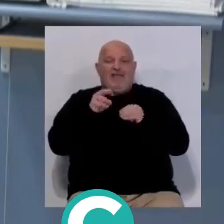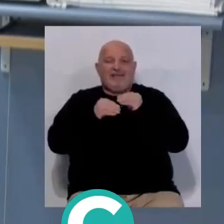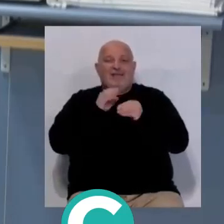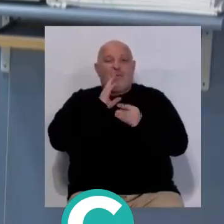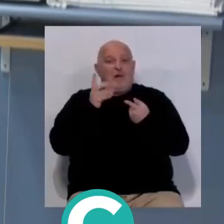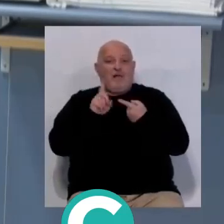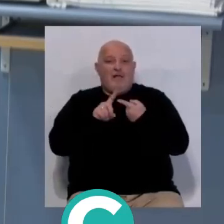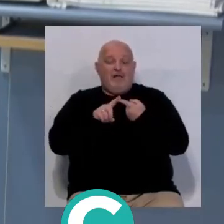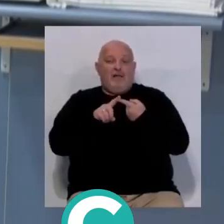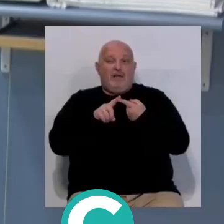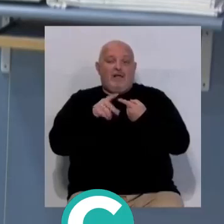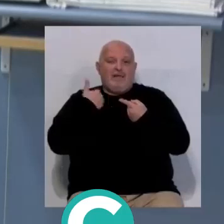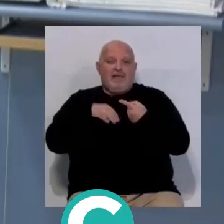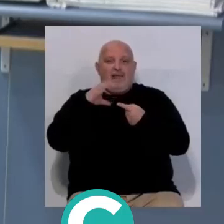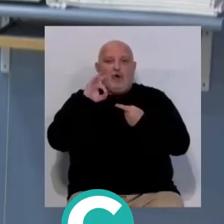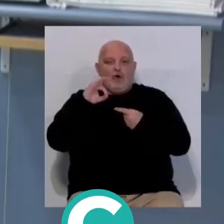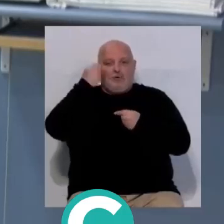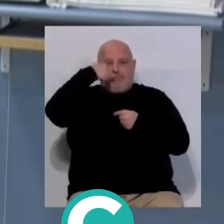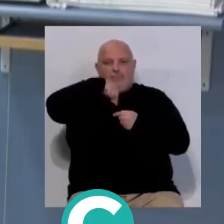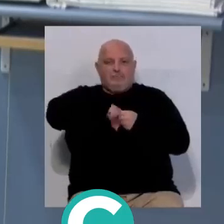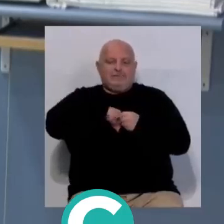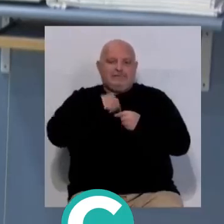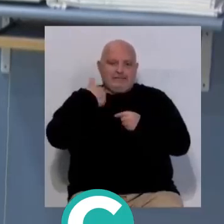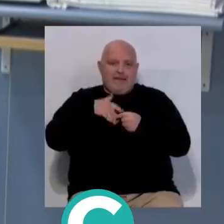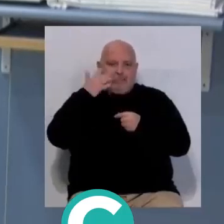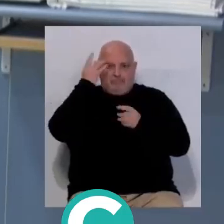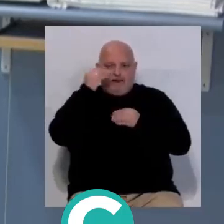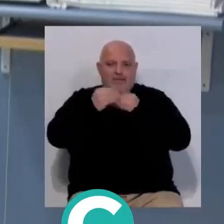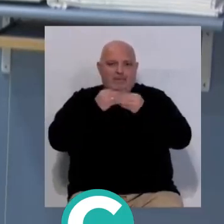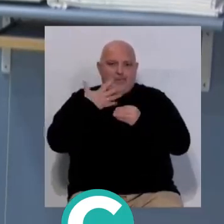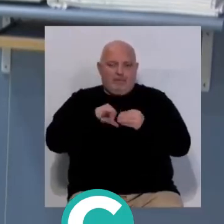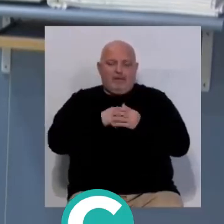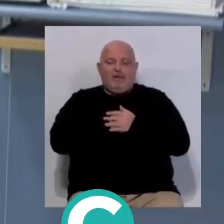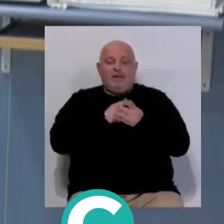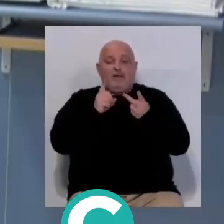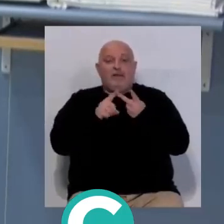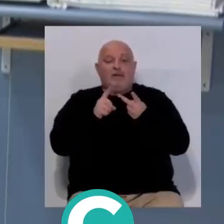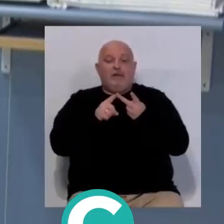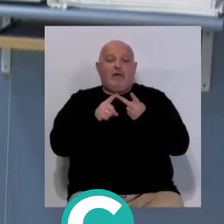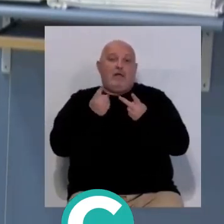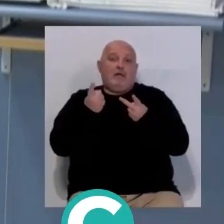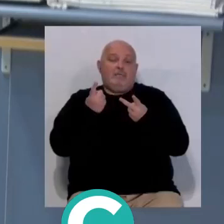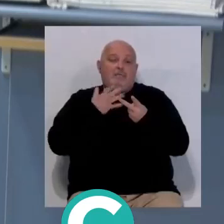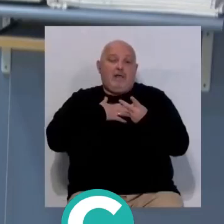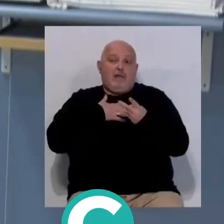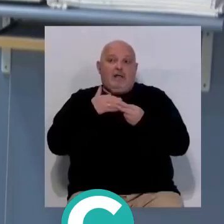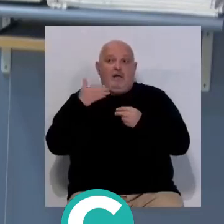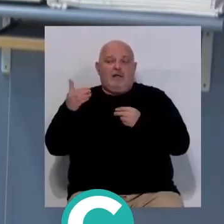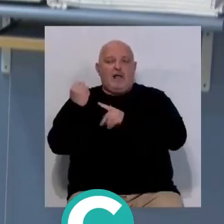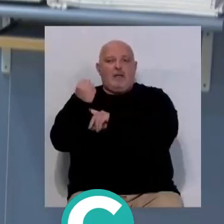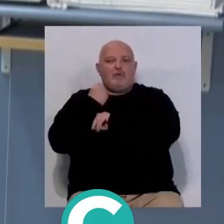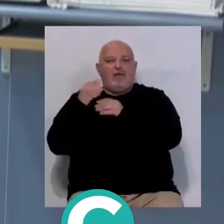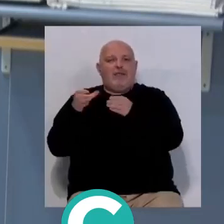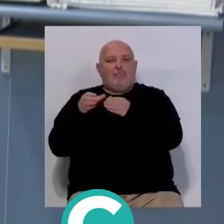sido el poder hacer ecobroncoscopia como técnica de diagnóstico y de estadiaje, y tener a nuestro lado el respaldo de un